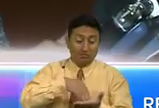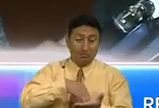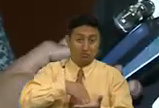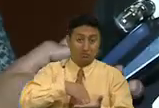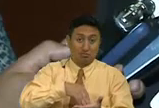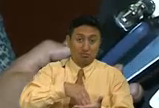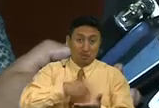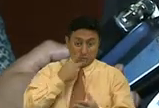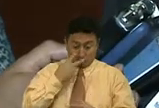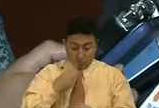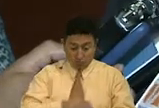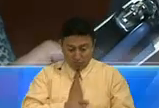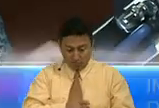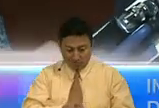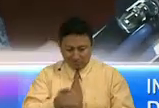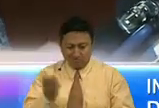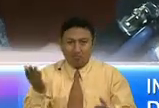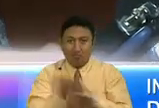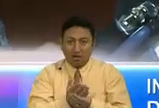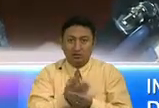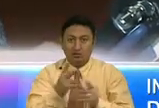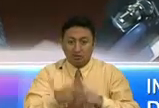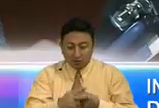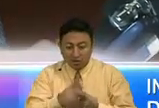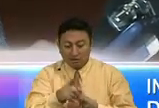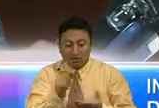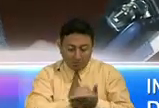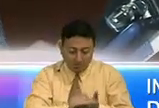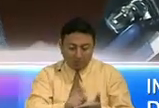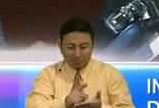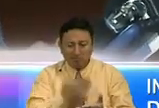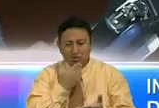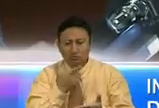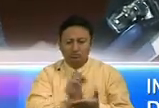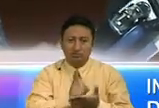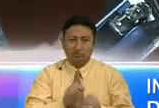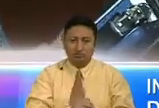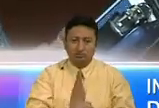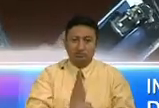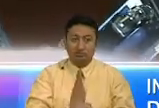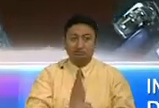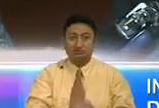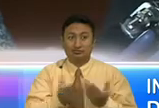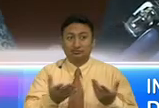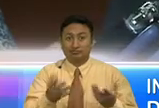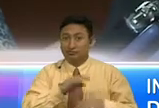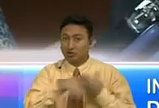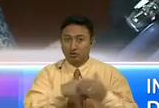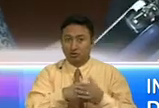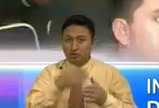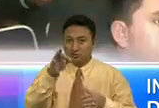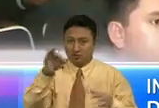del voto se topa con las actas de instalación, las actas de escrutinio y los padrones electorales conjuntamente con las